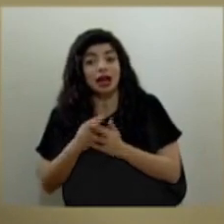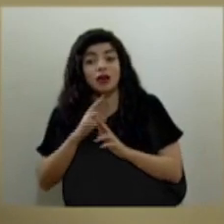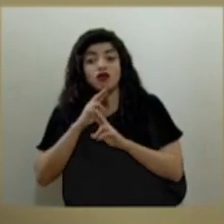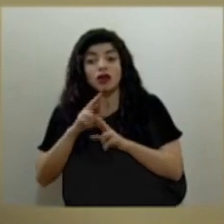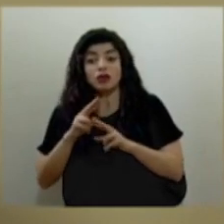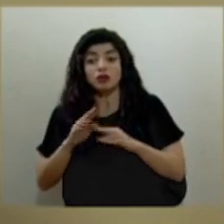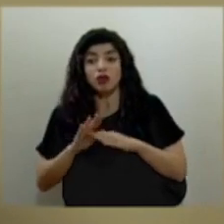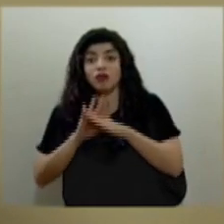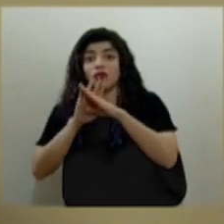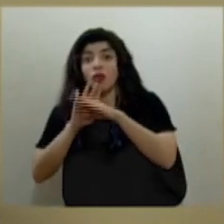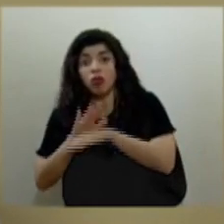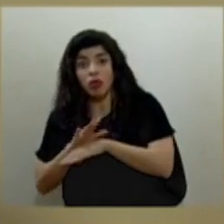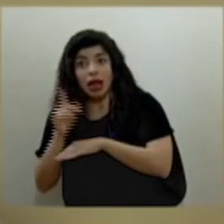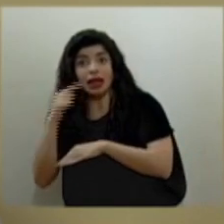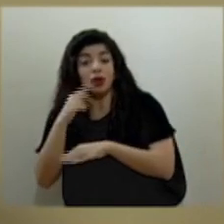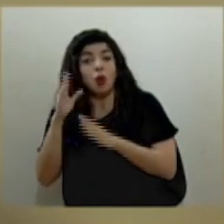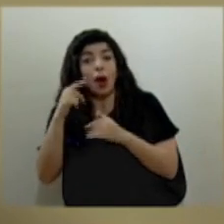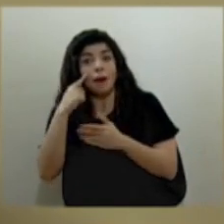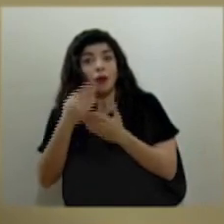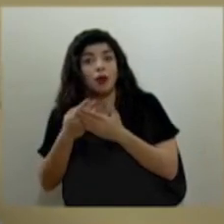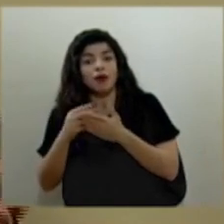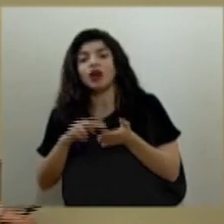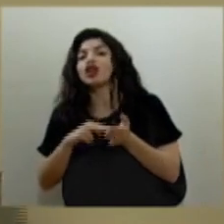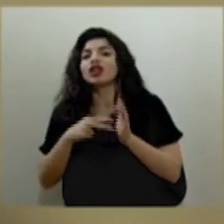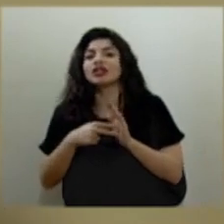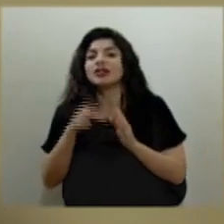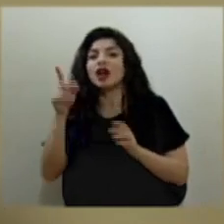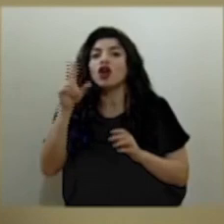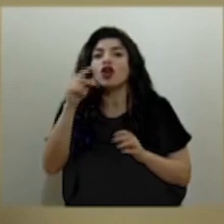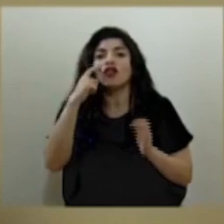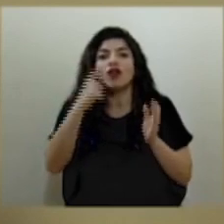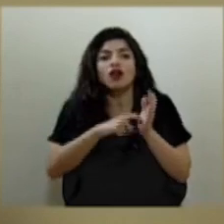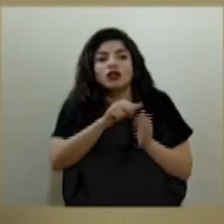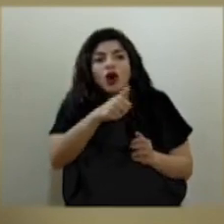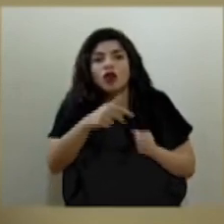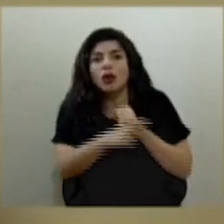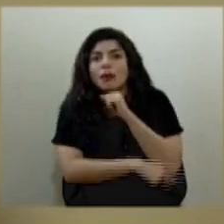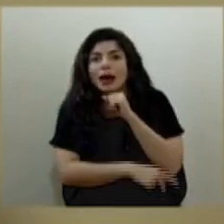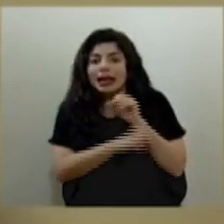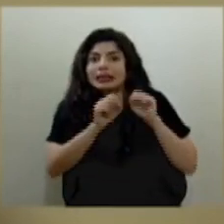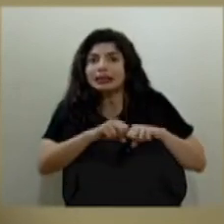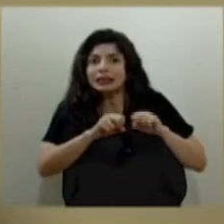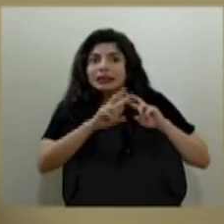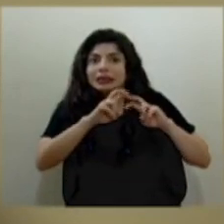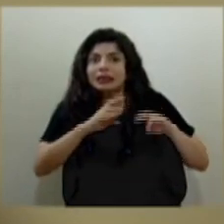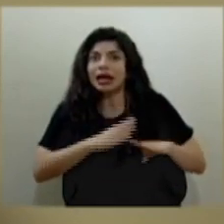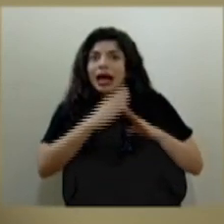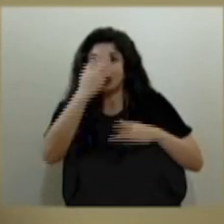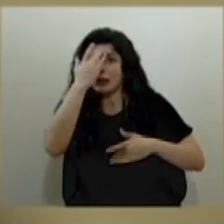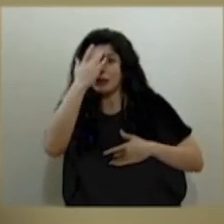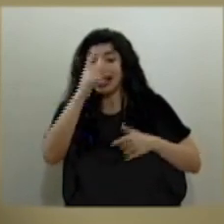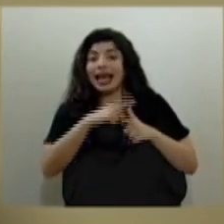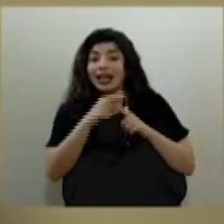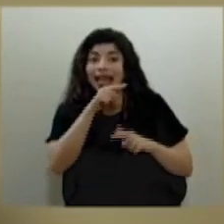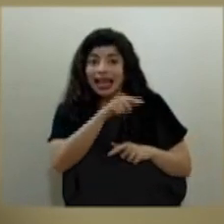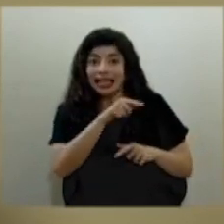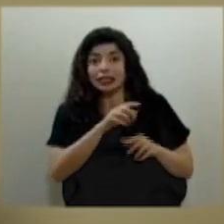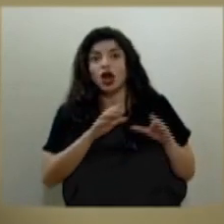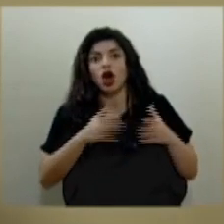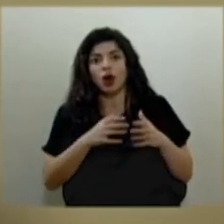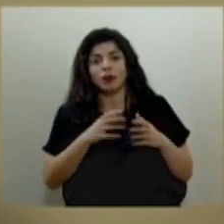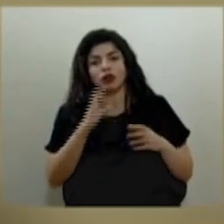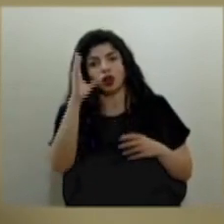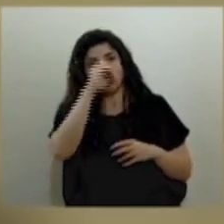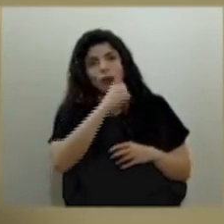mantenga, no significa que ellos estén reconociendo evidencia que sí se ha generado en otros países en el seguimiento de esos anticuerpos y de esos titulajes. Y eso es lo que justamente la Comisión ha valorado